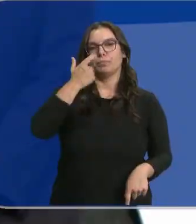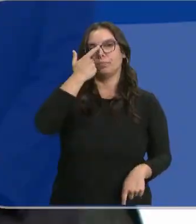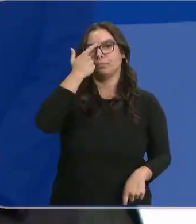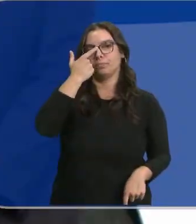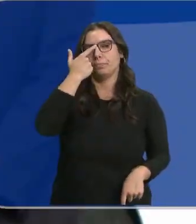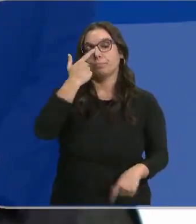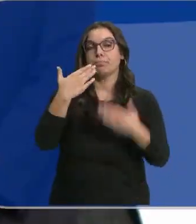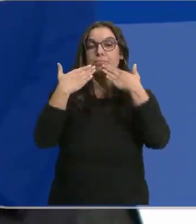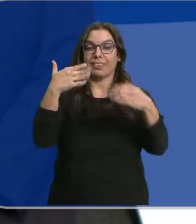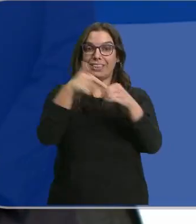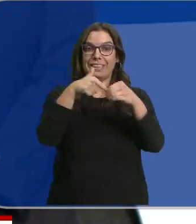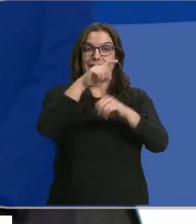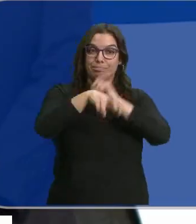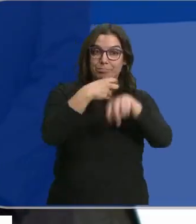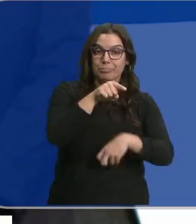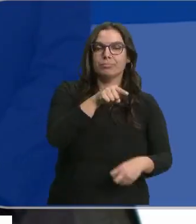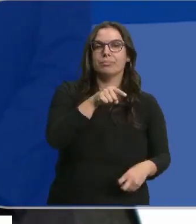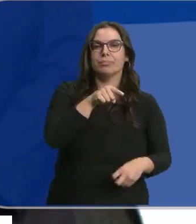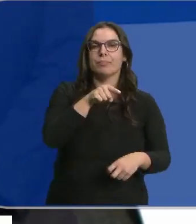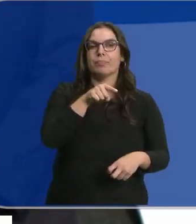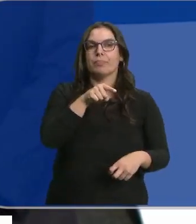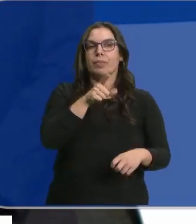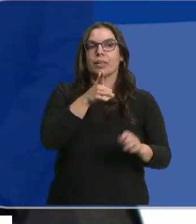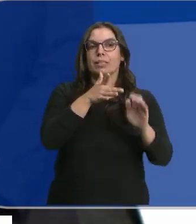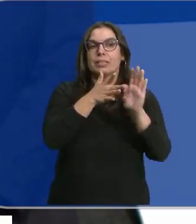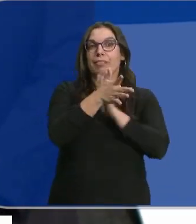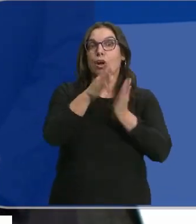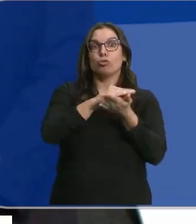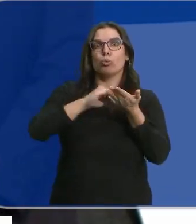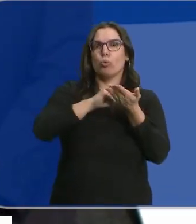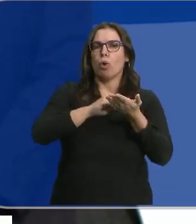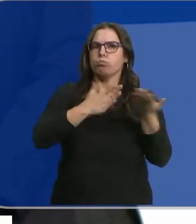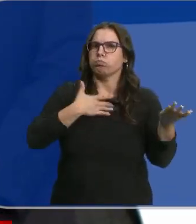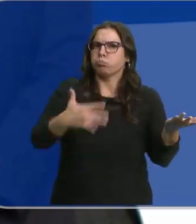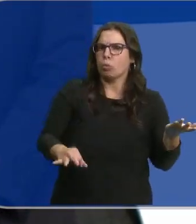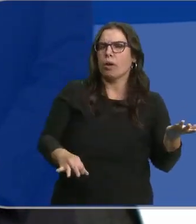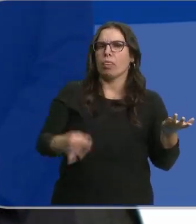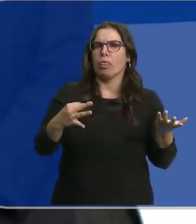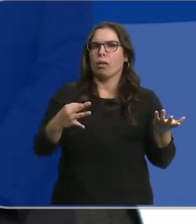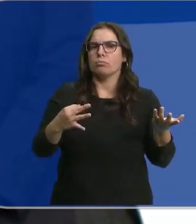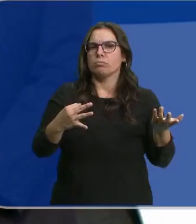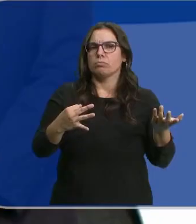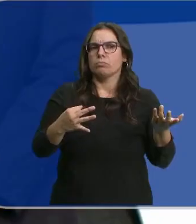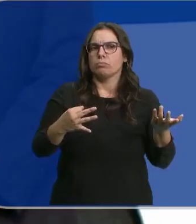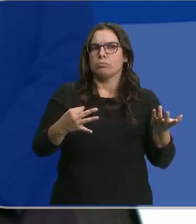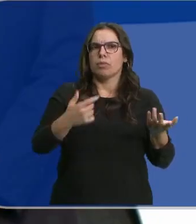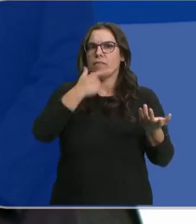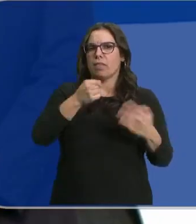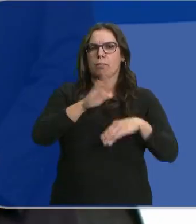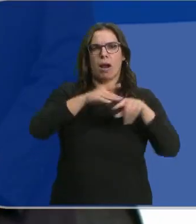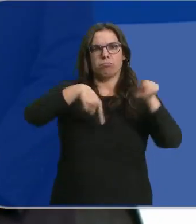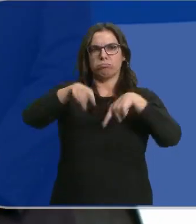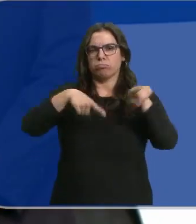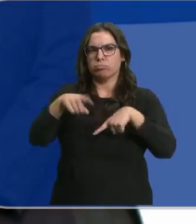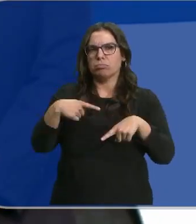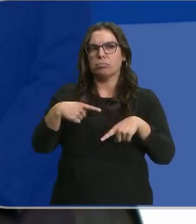Con el uso de este combustible renovable, considerado como una solución viable y disponible para todos los segmentos de la movilidad